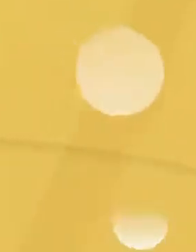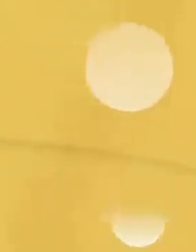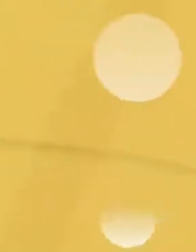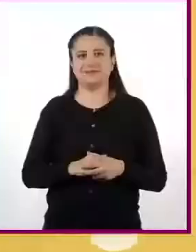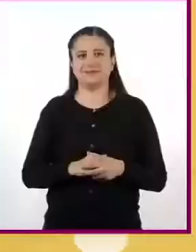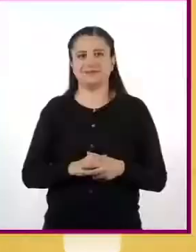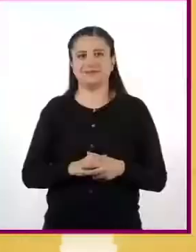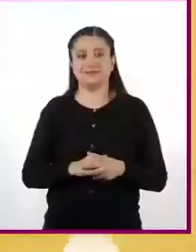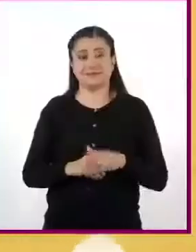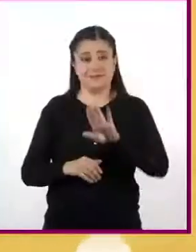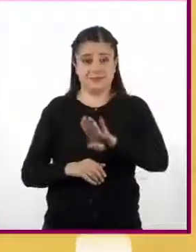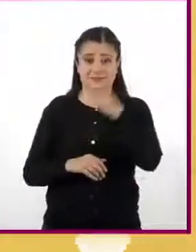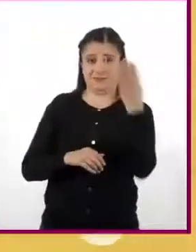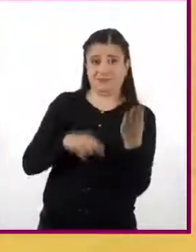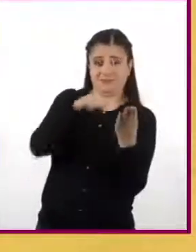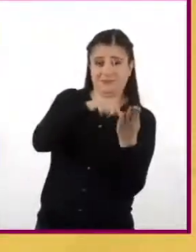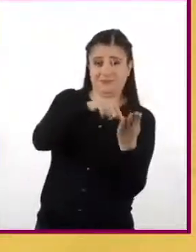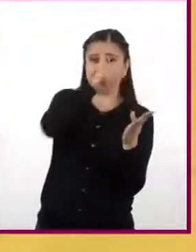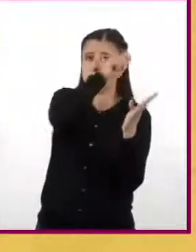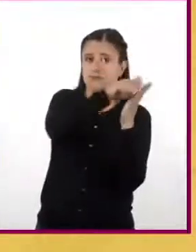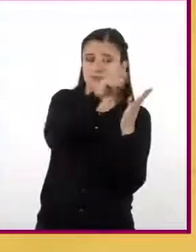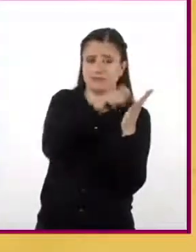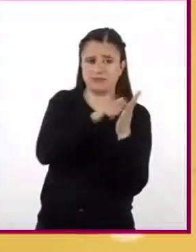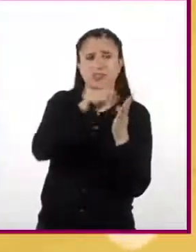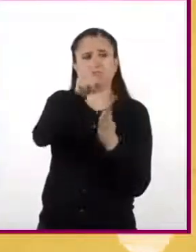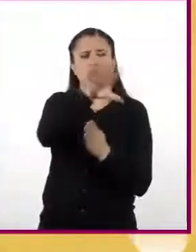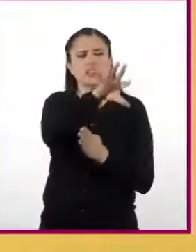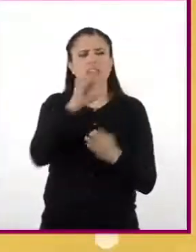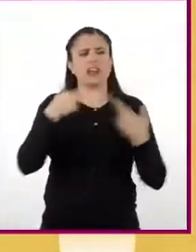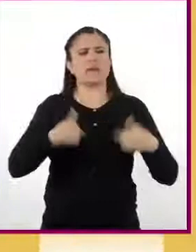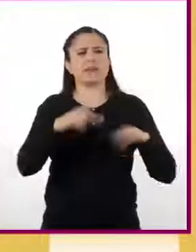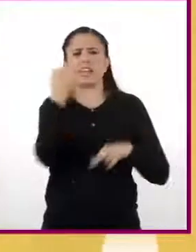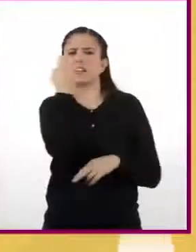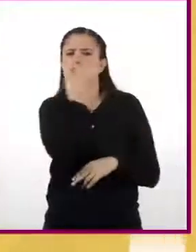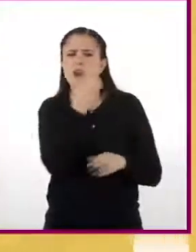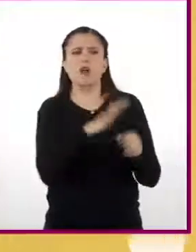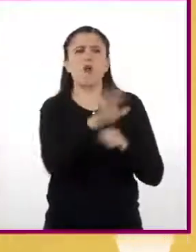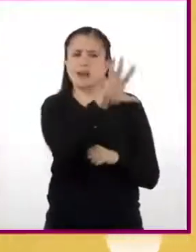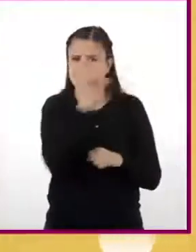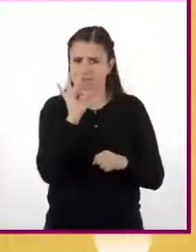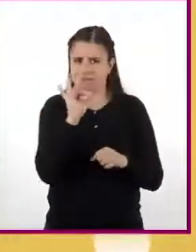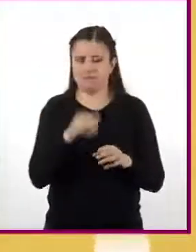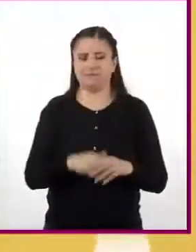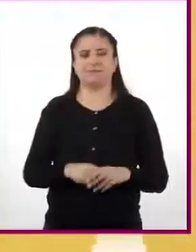En la cara 2, de una o un representante de su escuela.